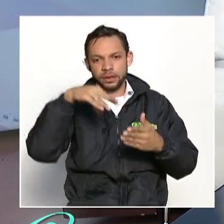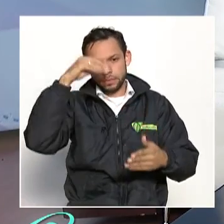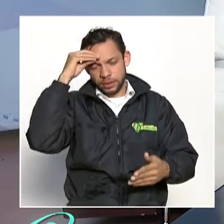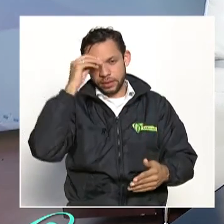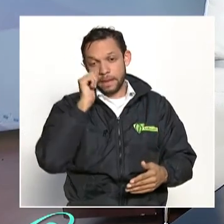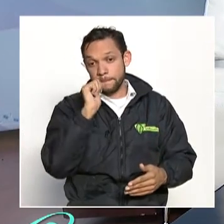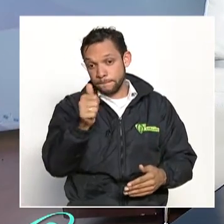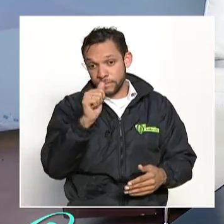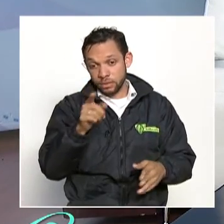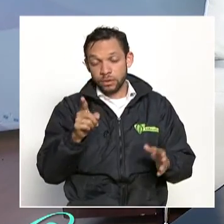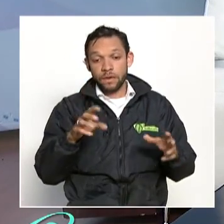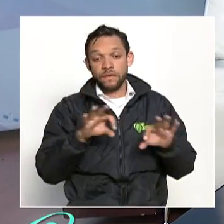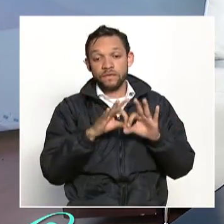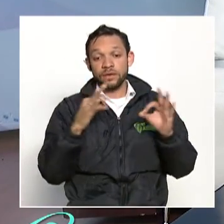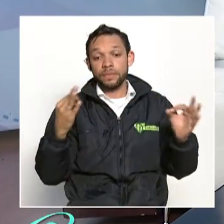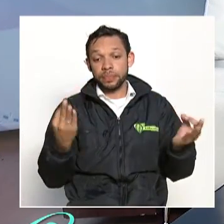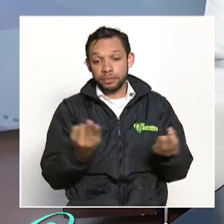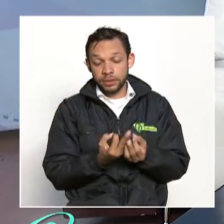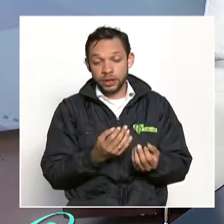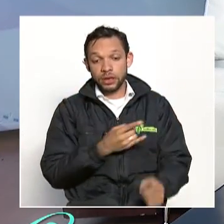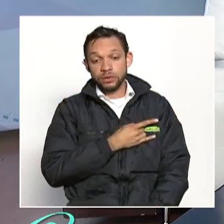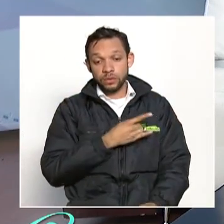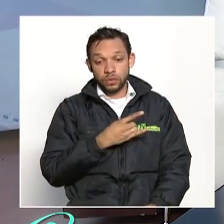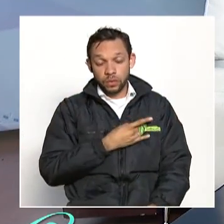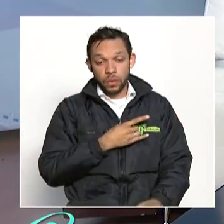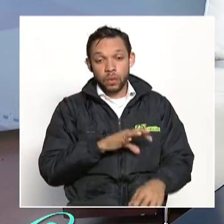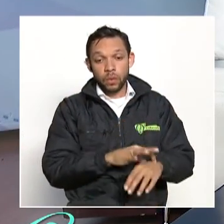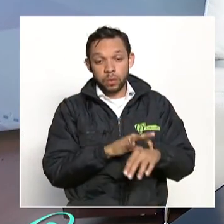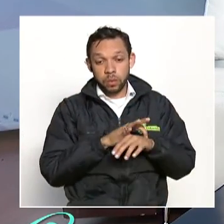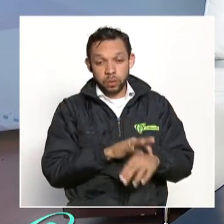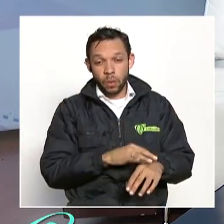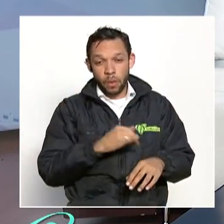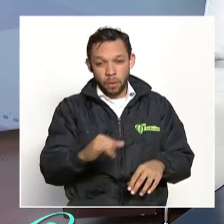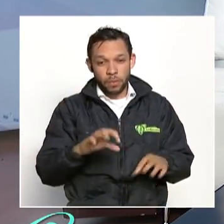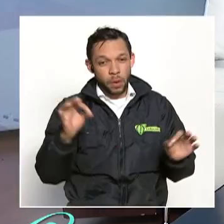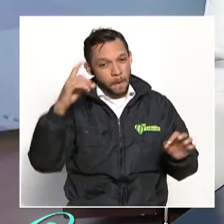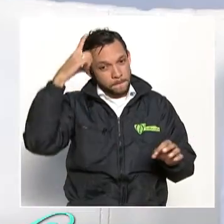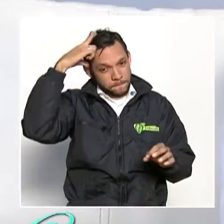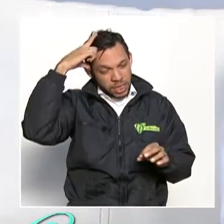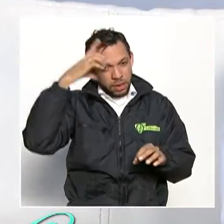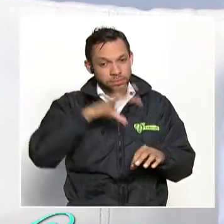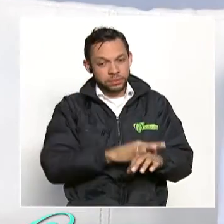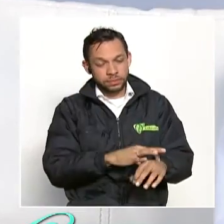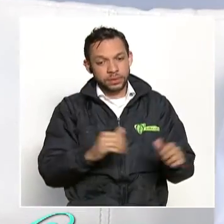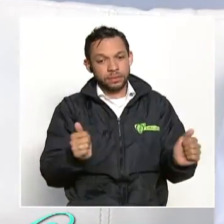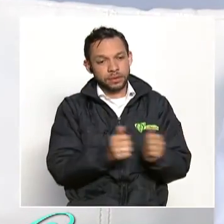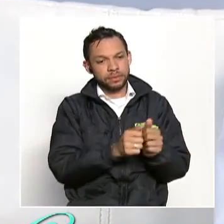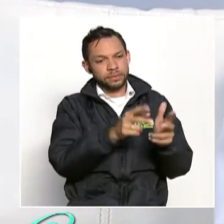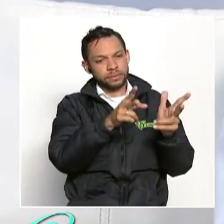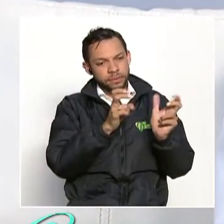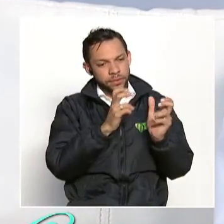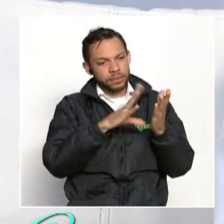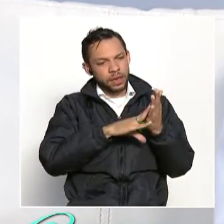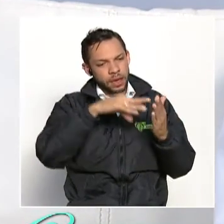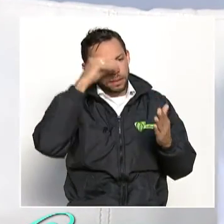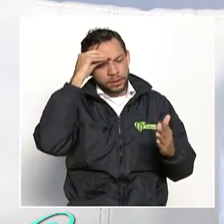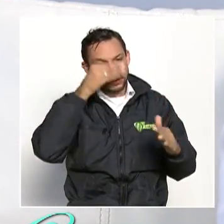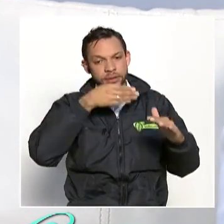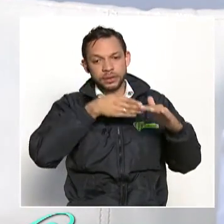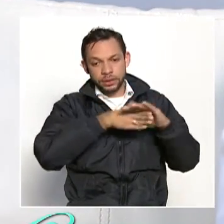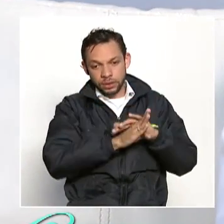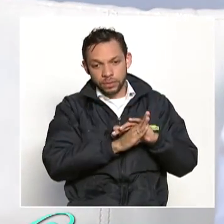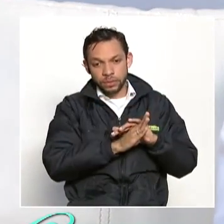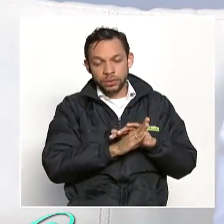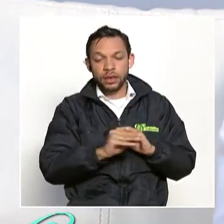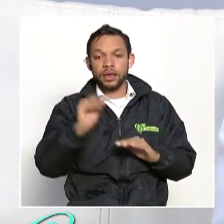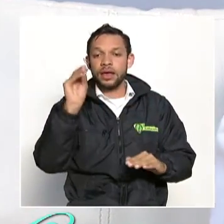ustedes tienen parientes que estudien en cualquier área de la salud o que ya estén practicando la salud, se den ese regalo. Nunca,